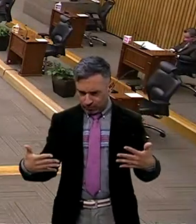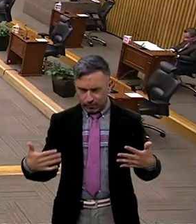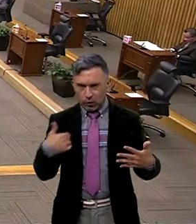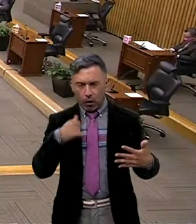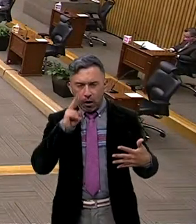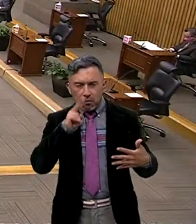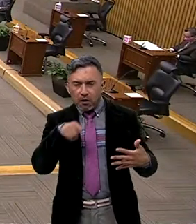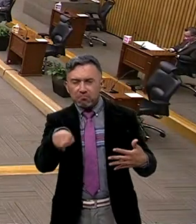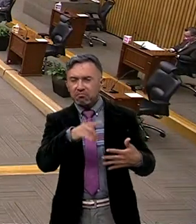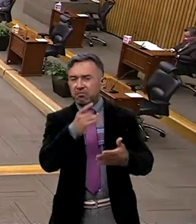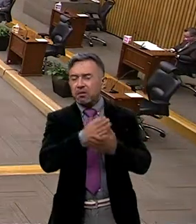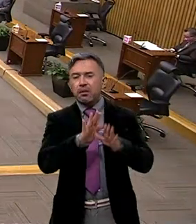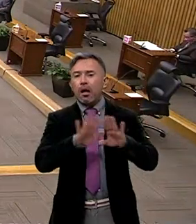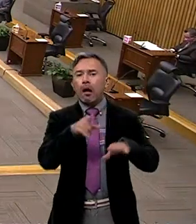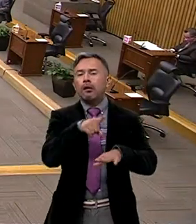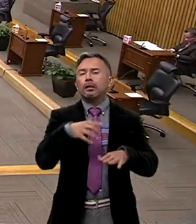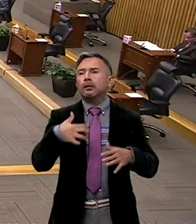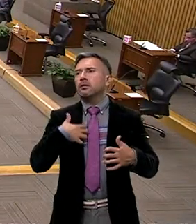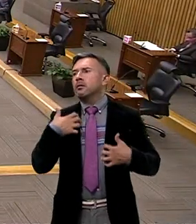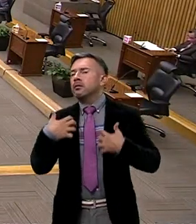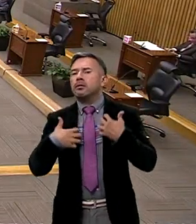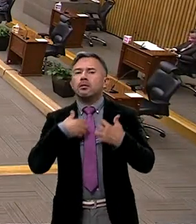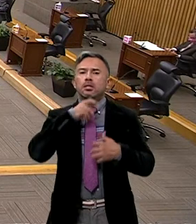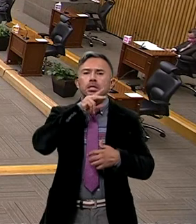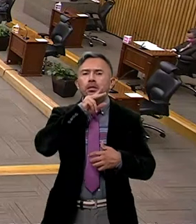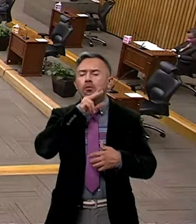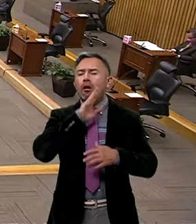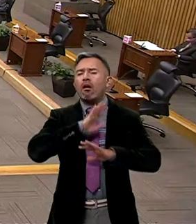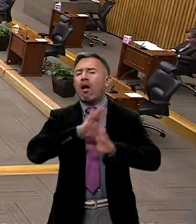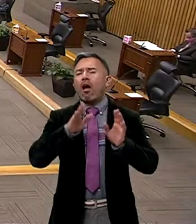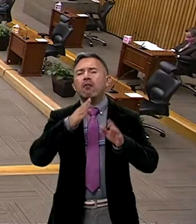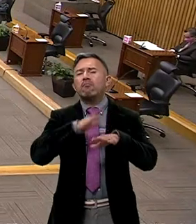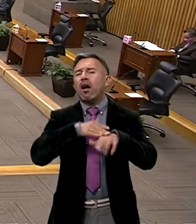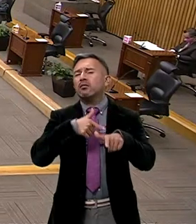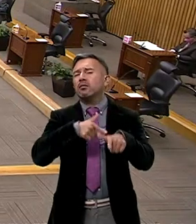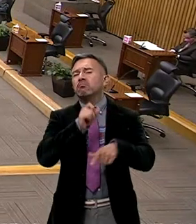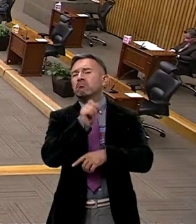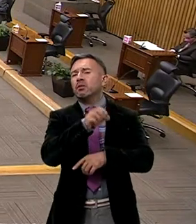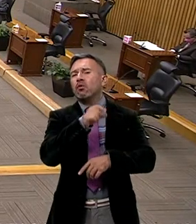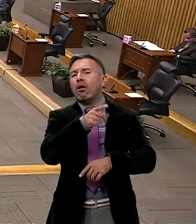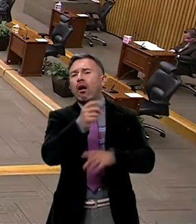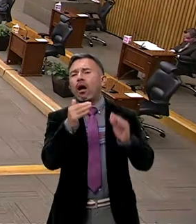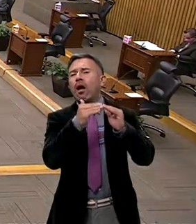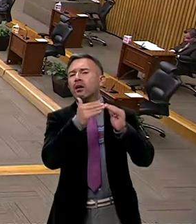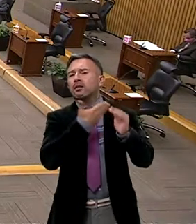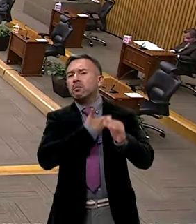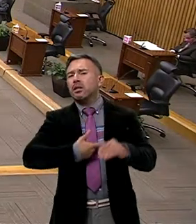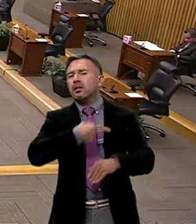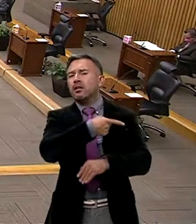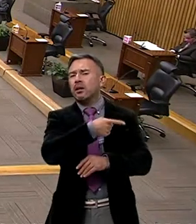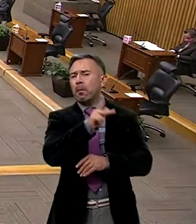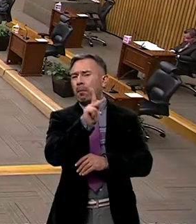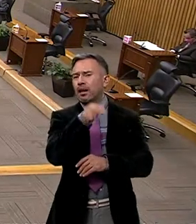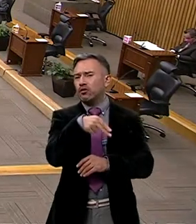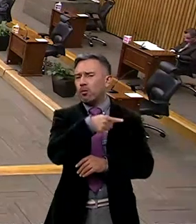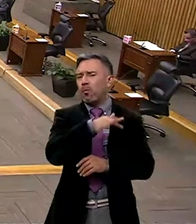va a seguir el discurso descalificador desde palacio nacional con